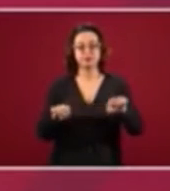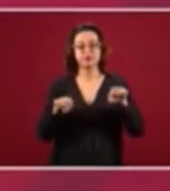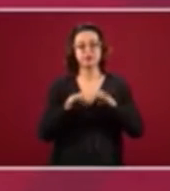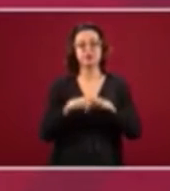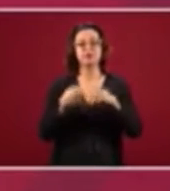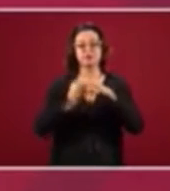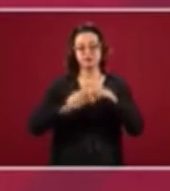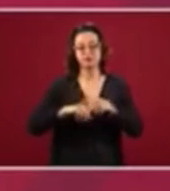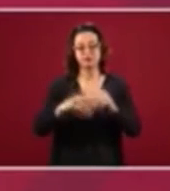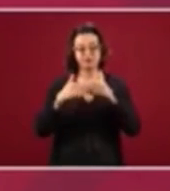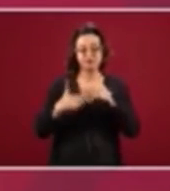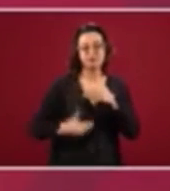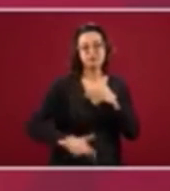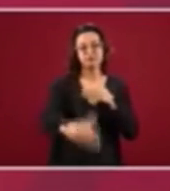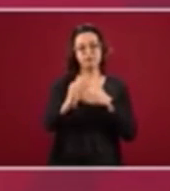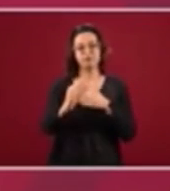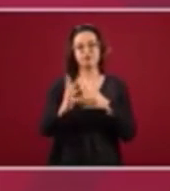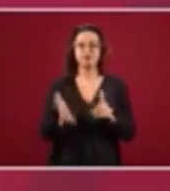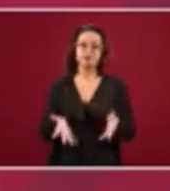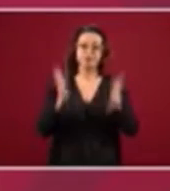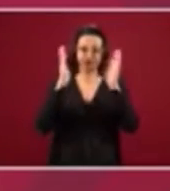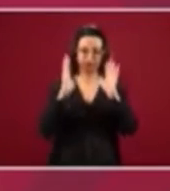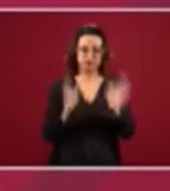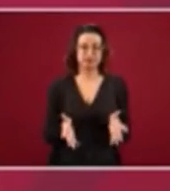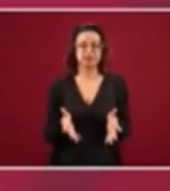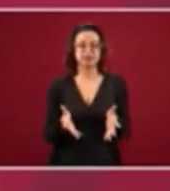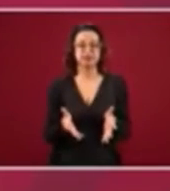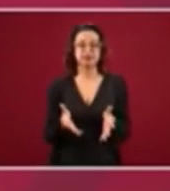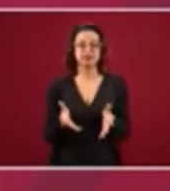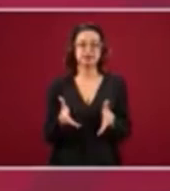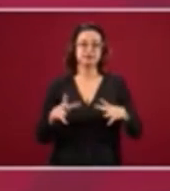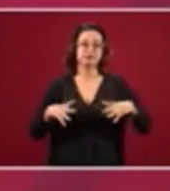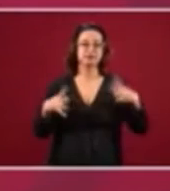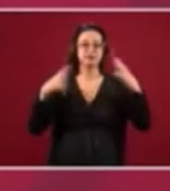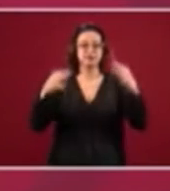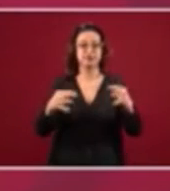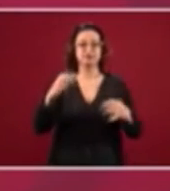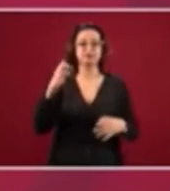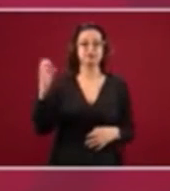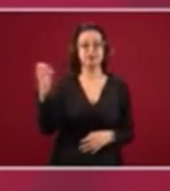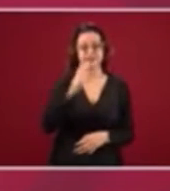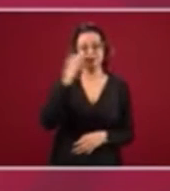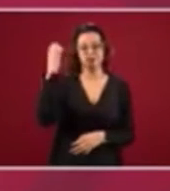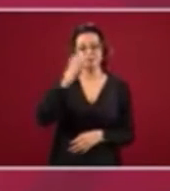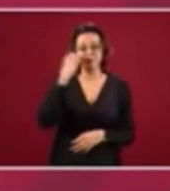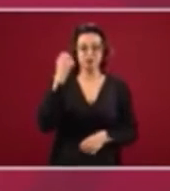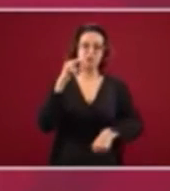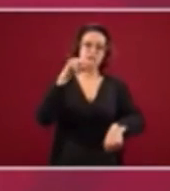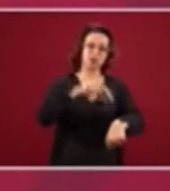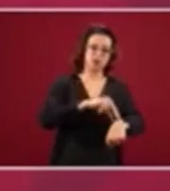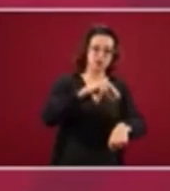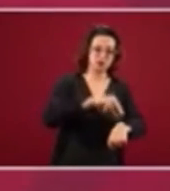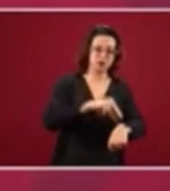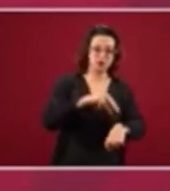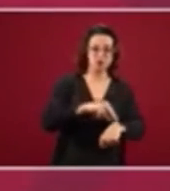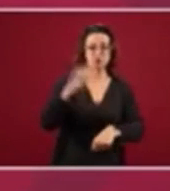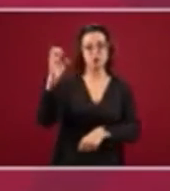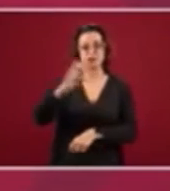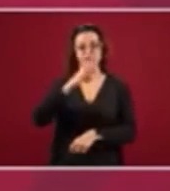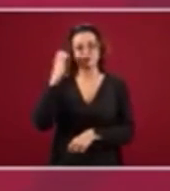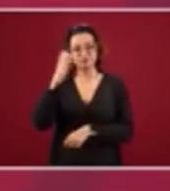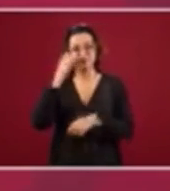se inicie ya con una escuela para médicos y una escuela